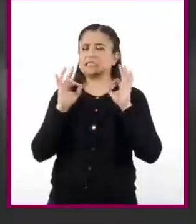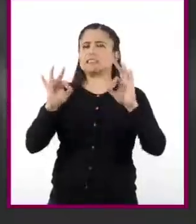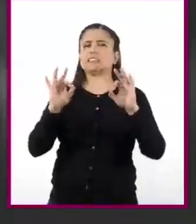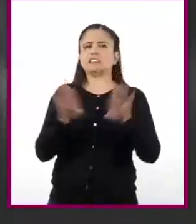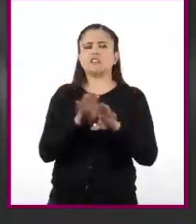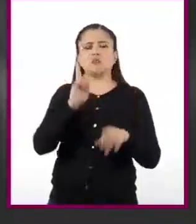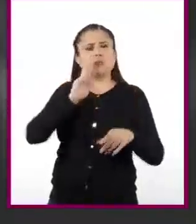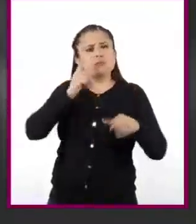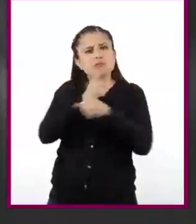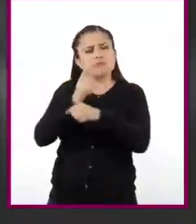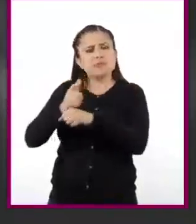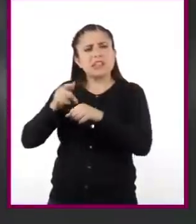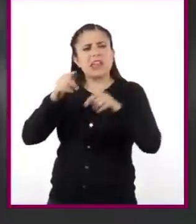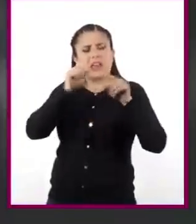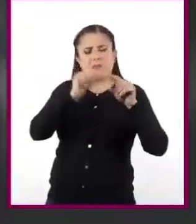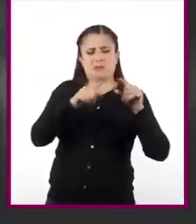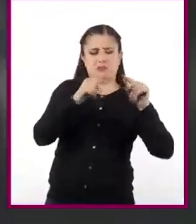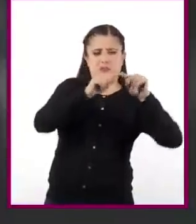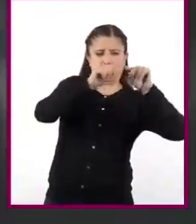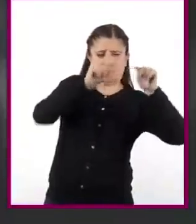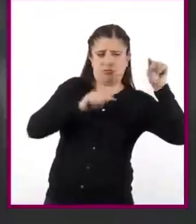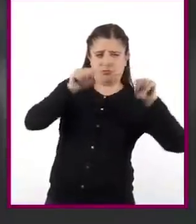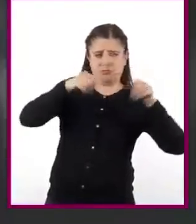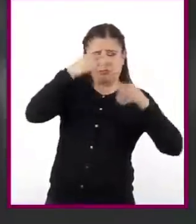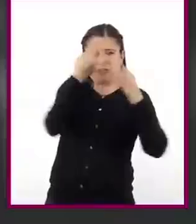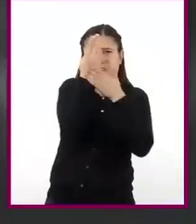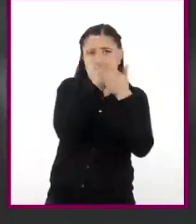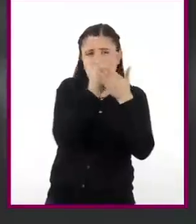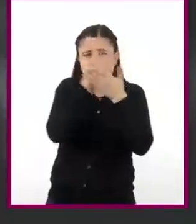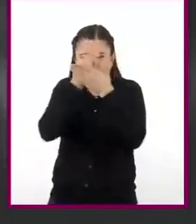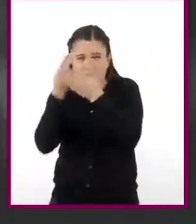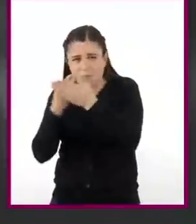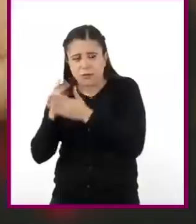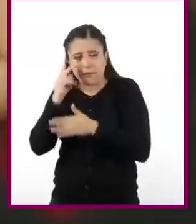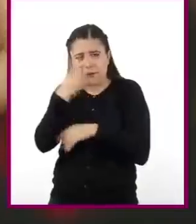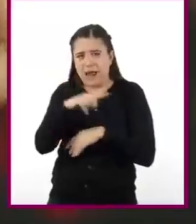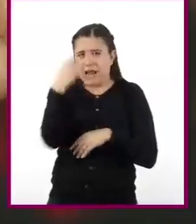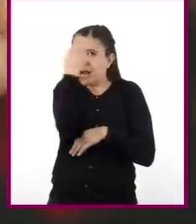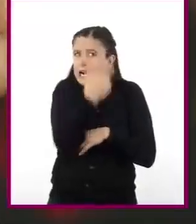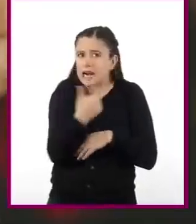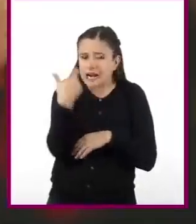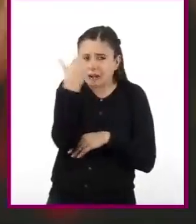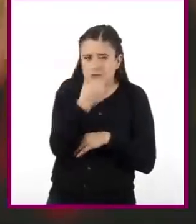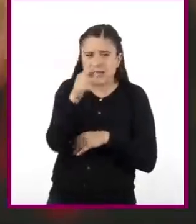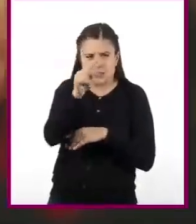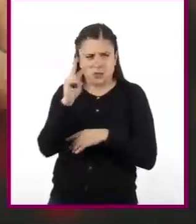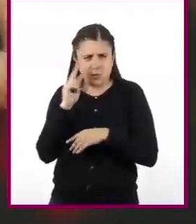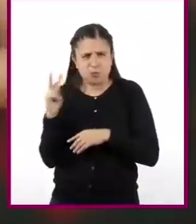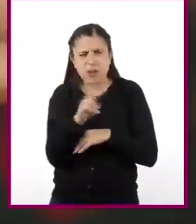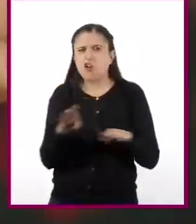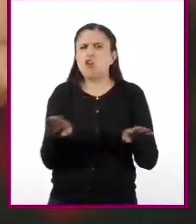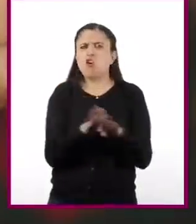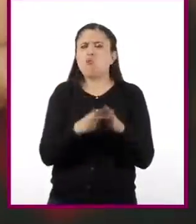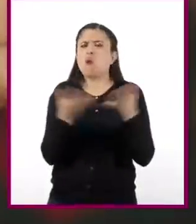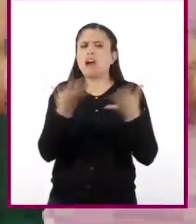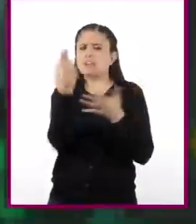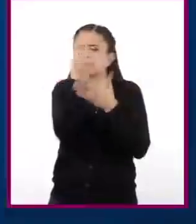cómo están distribuidas las frecuencias de los datos que se quieran analizar. Vamos a ver cómo se